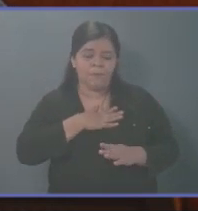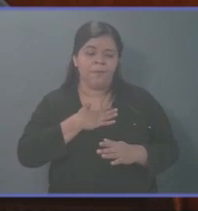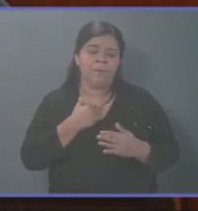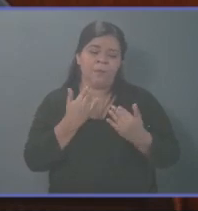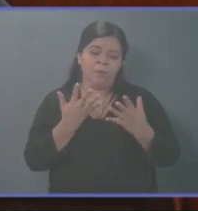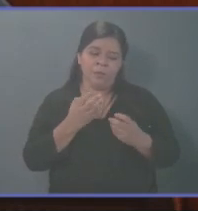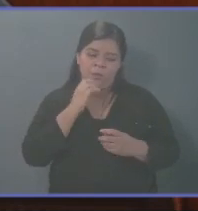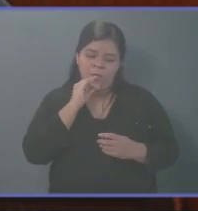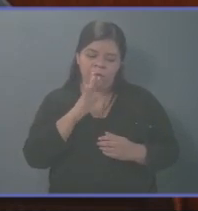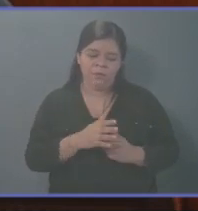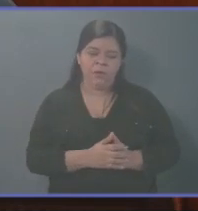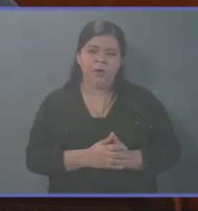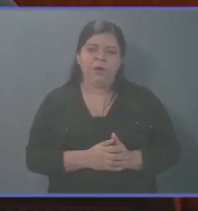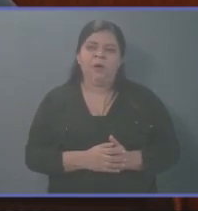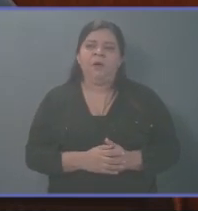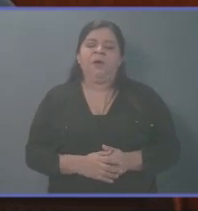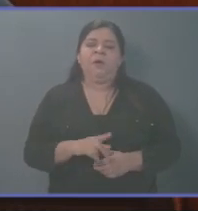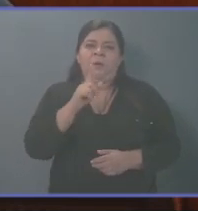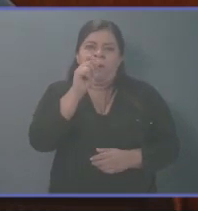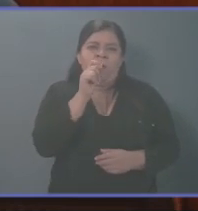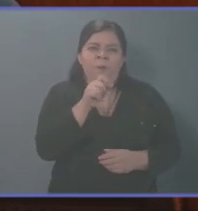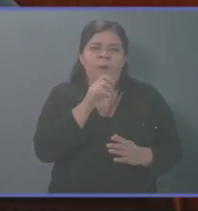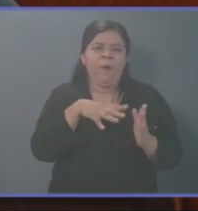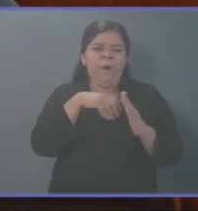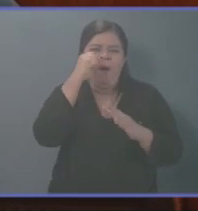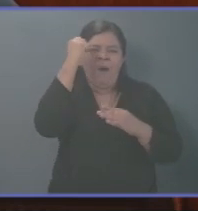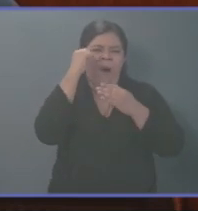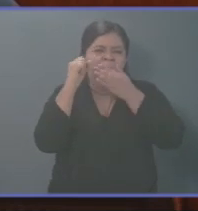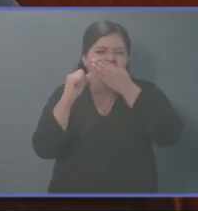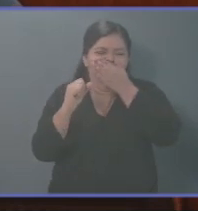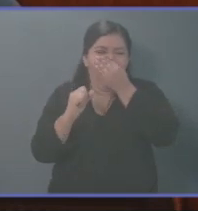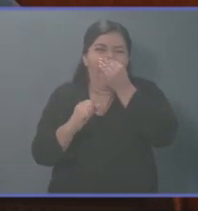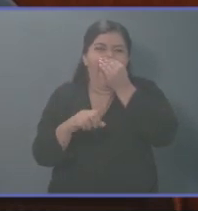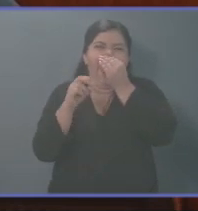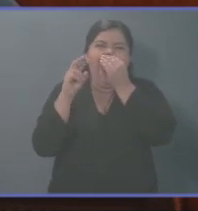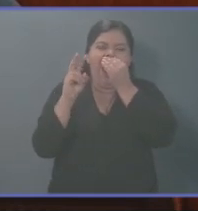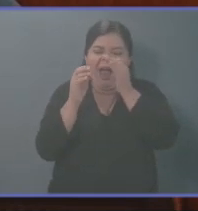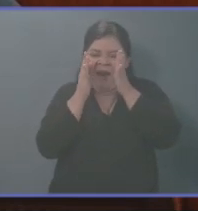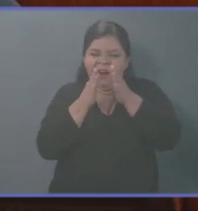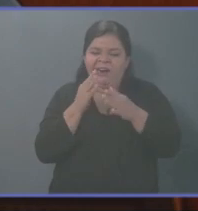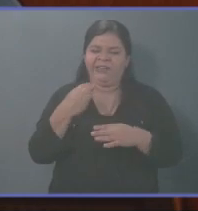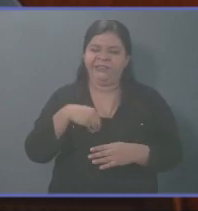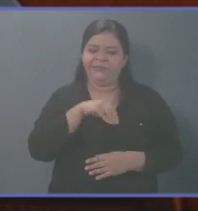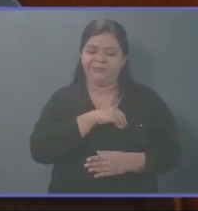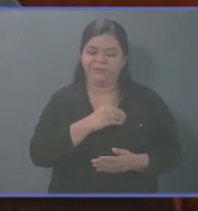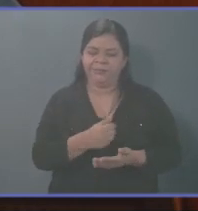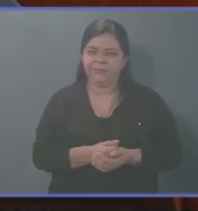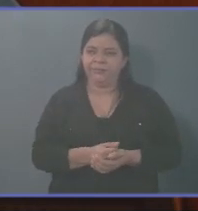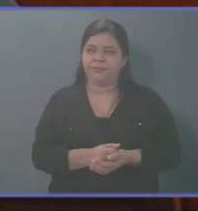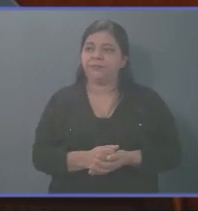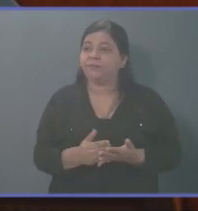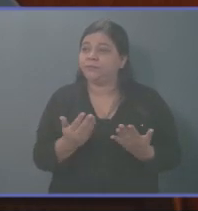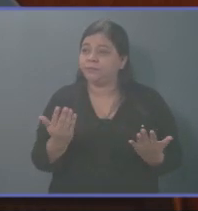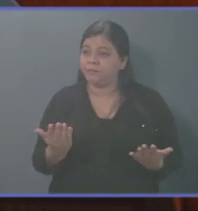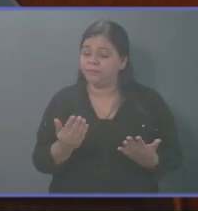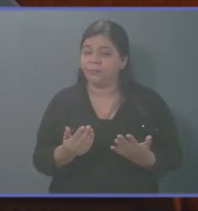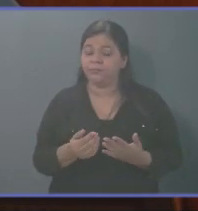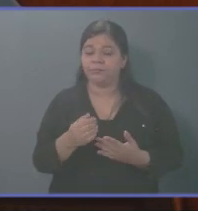hacer referencia a un punto muy importante en cuanto a esta atención médica, que es a los